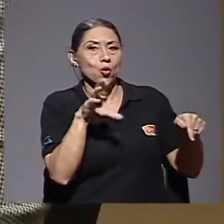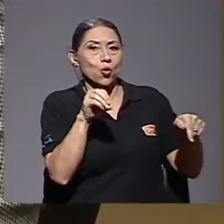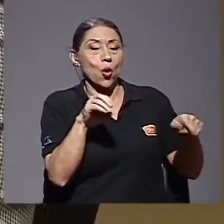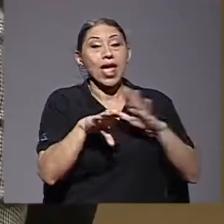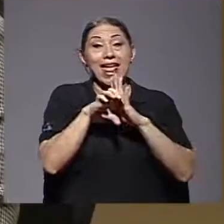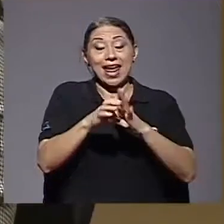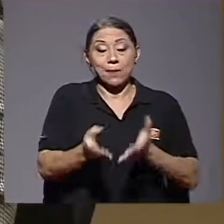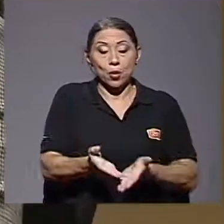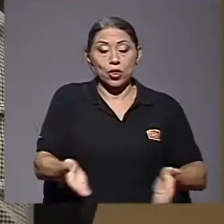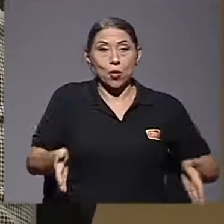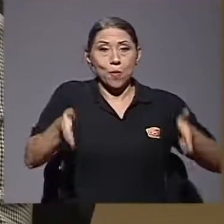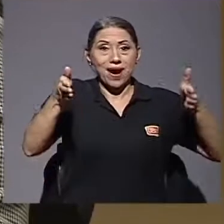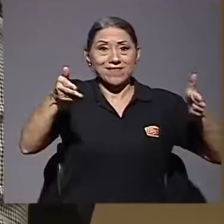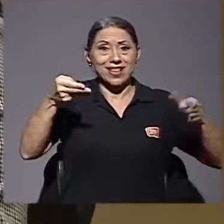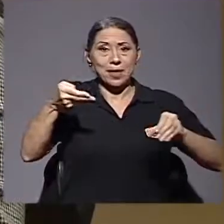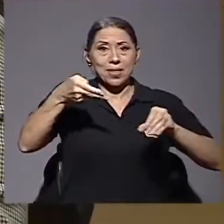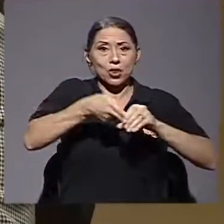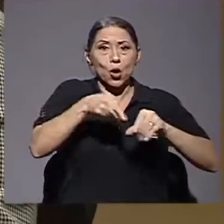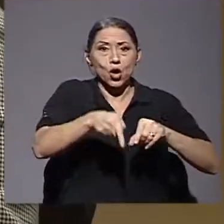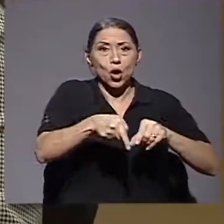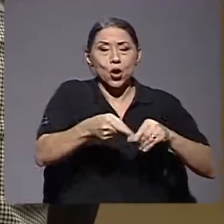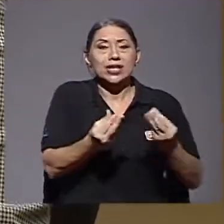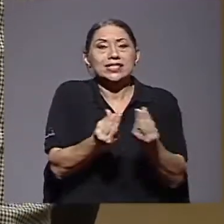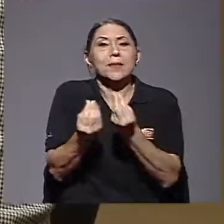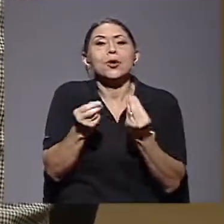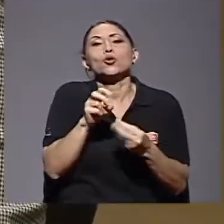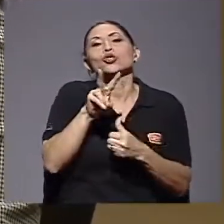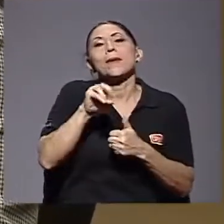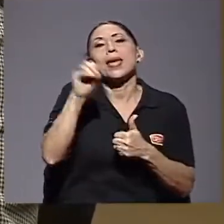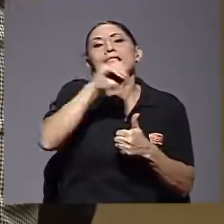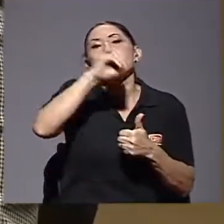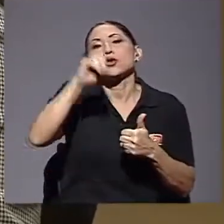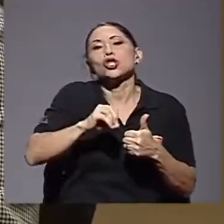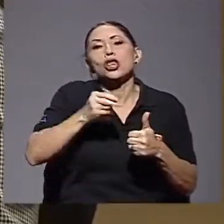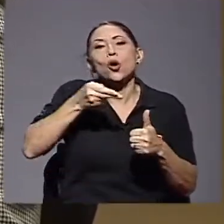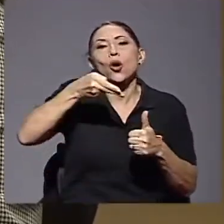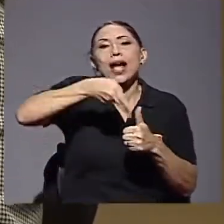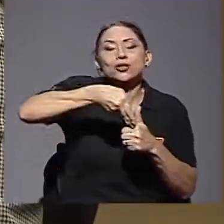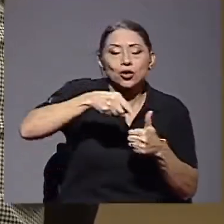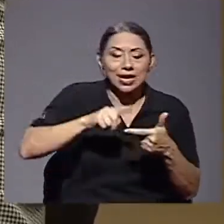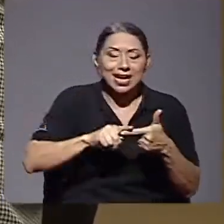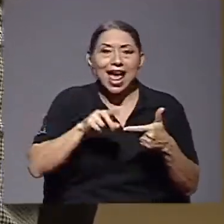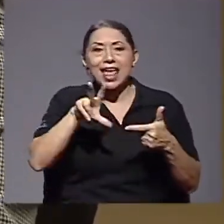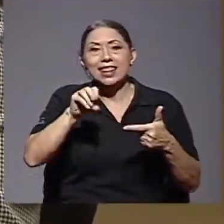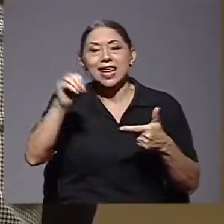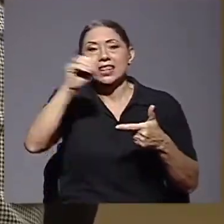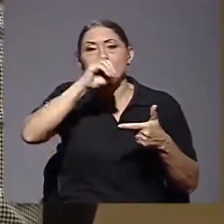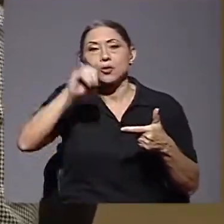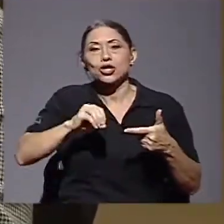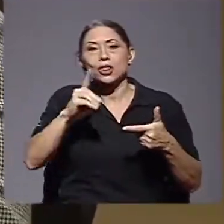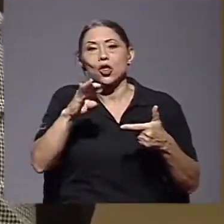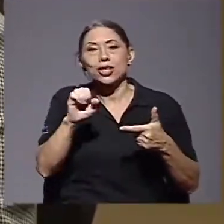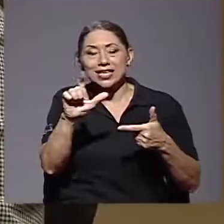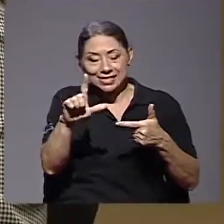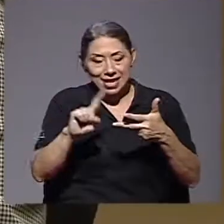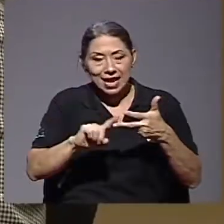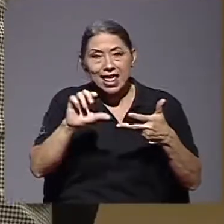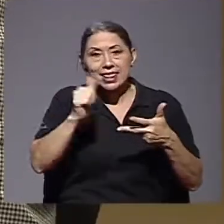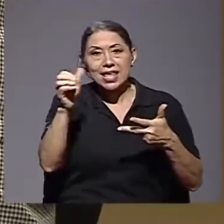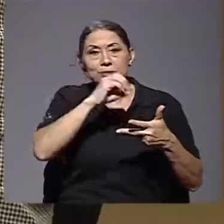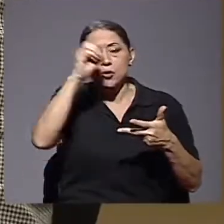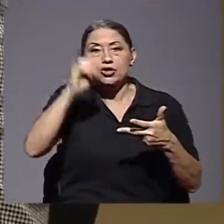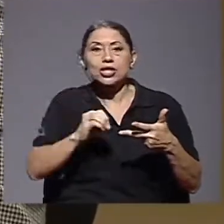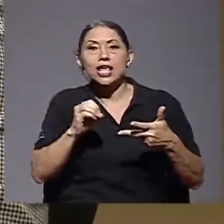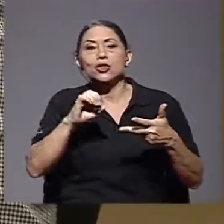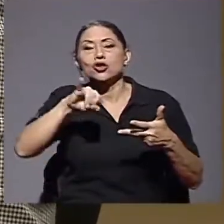se produce 20% de gasolina, 30% de diésel, 10% de jet